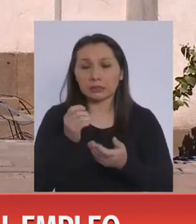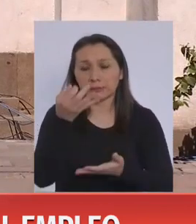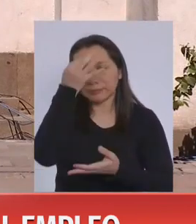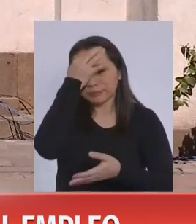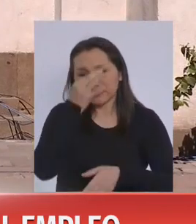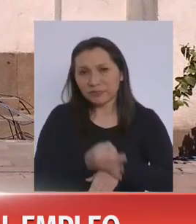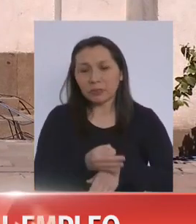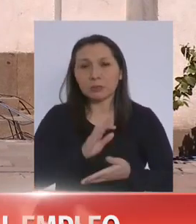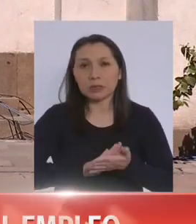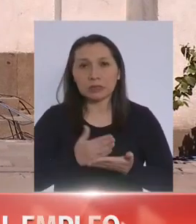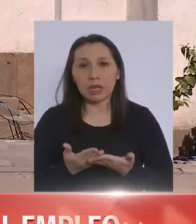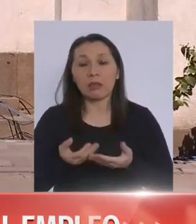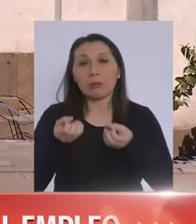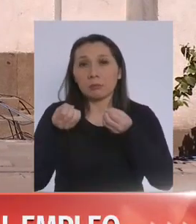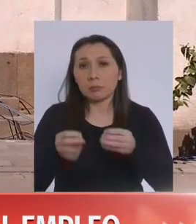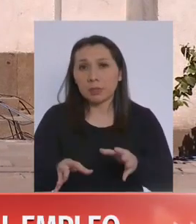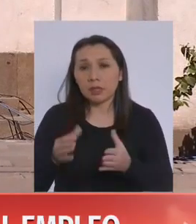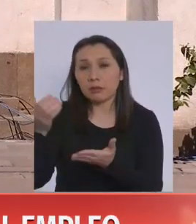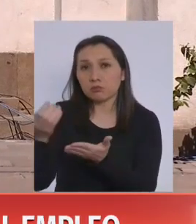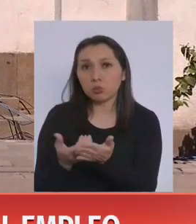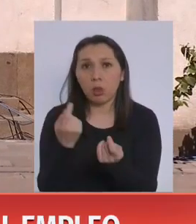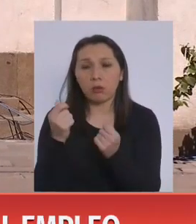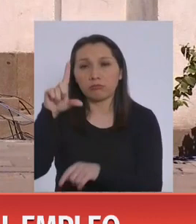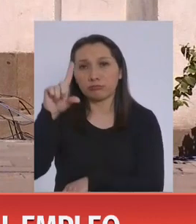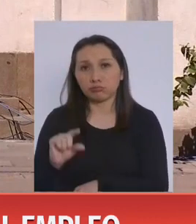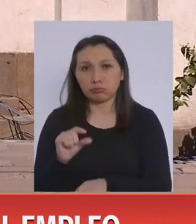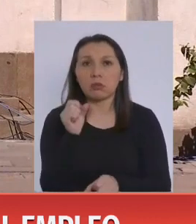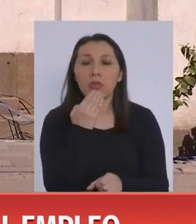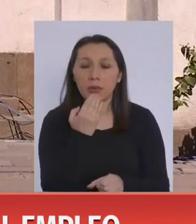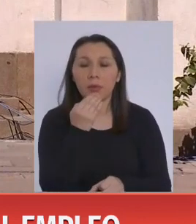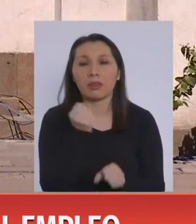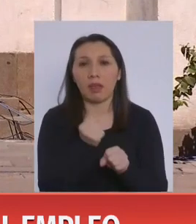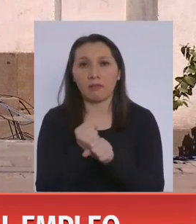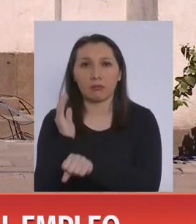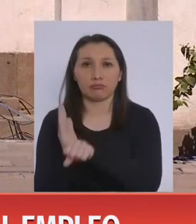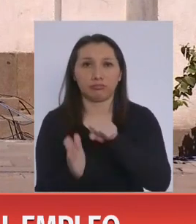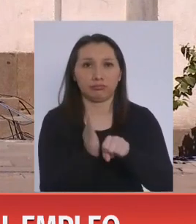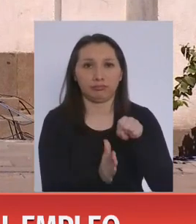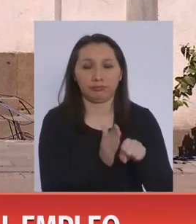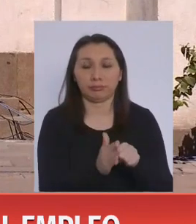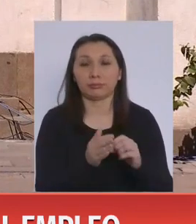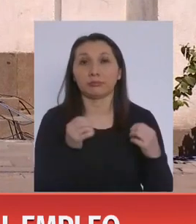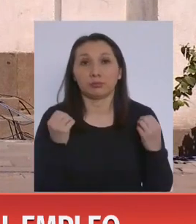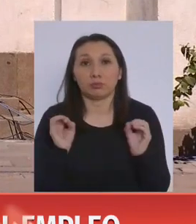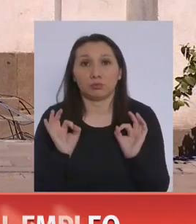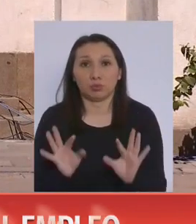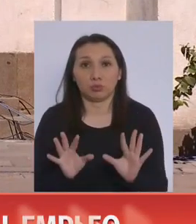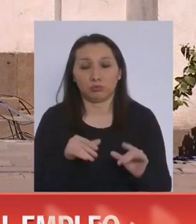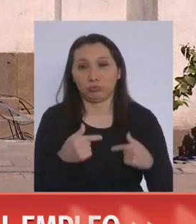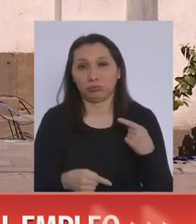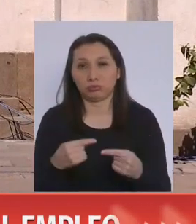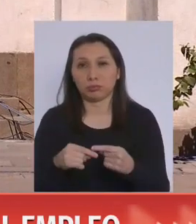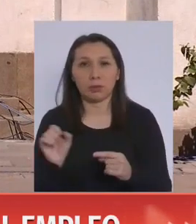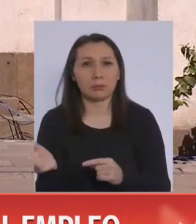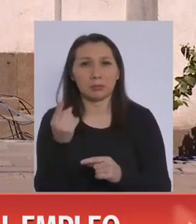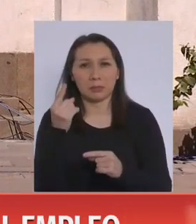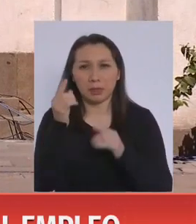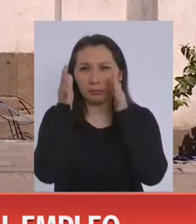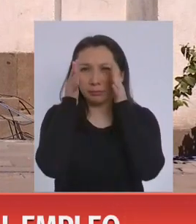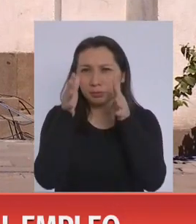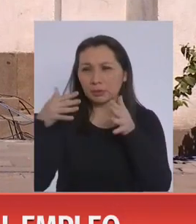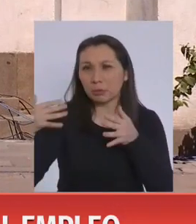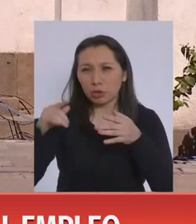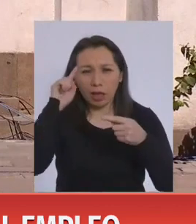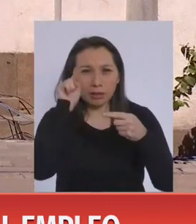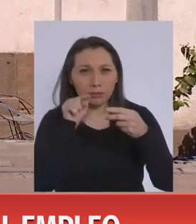salud y pérdidas de ingresos y de empleos. Y en consecuencia, las principales prioridades